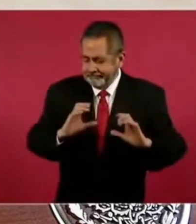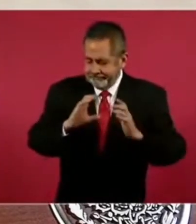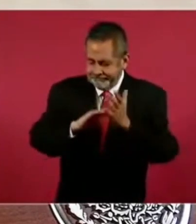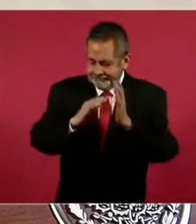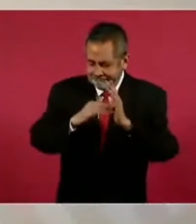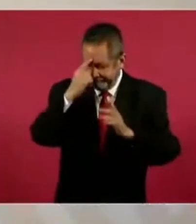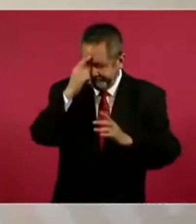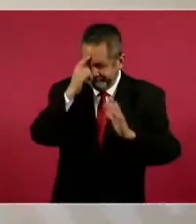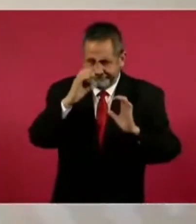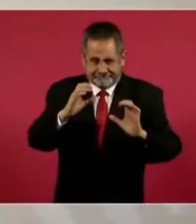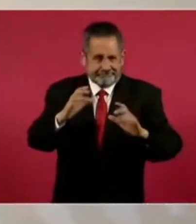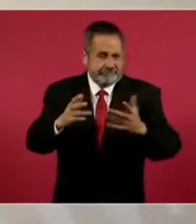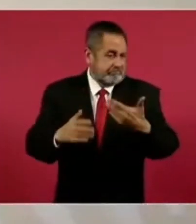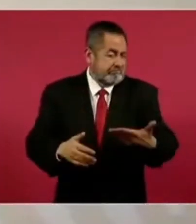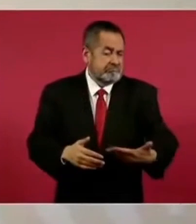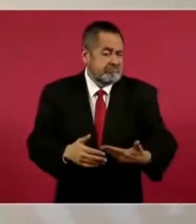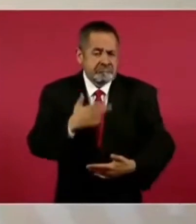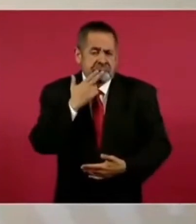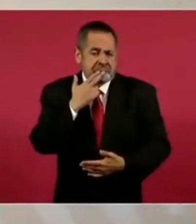todo esto